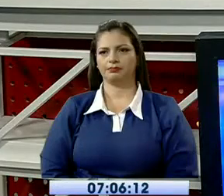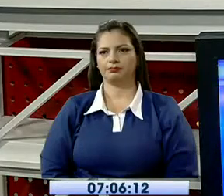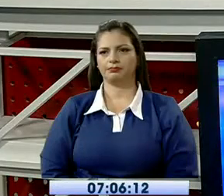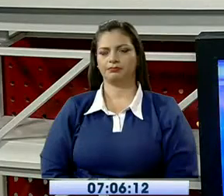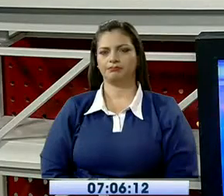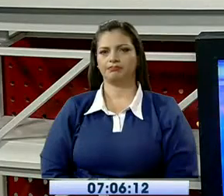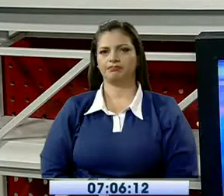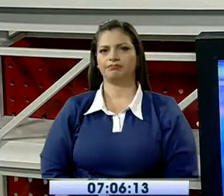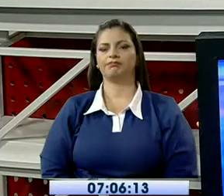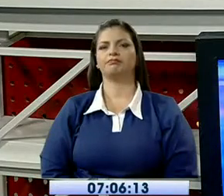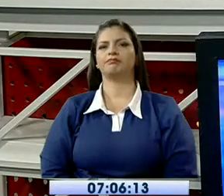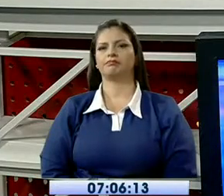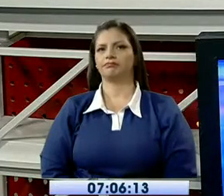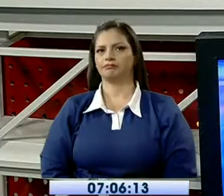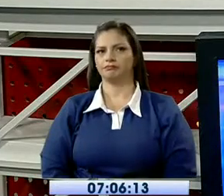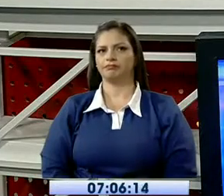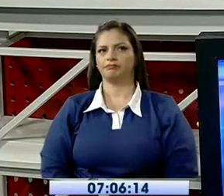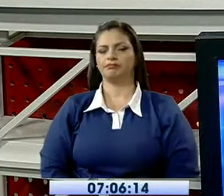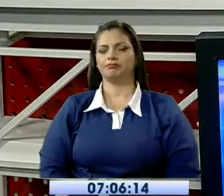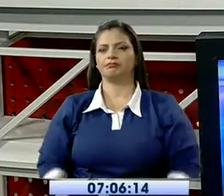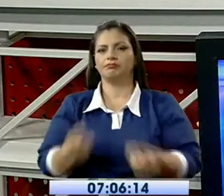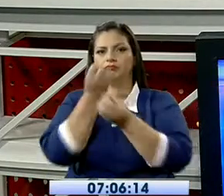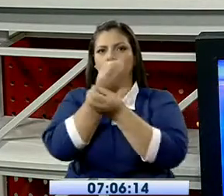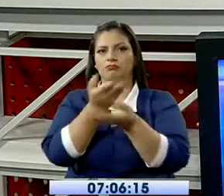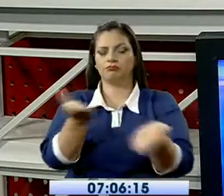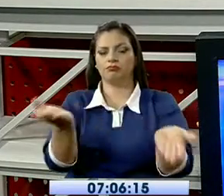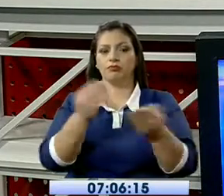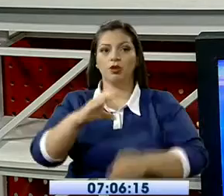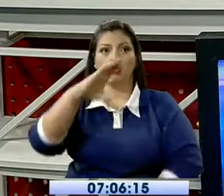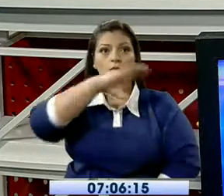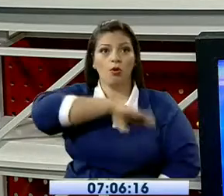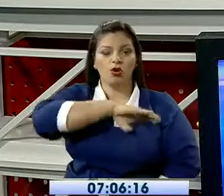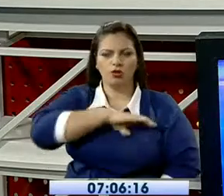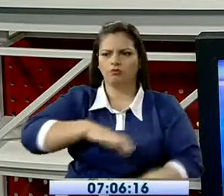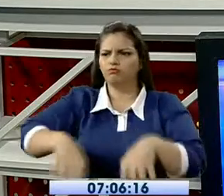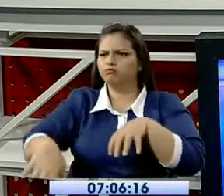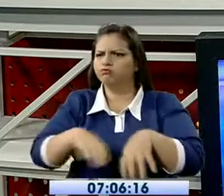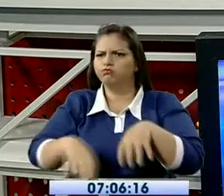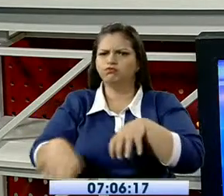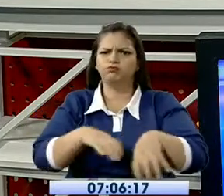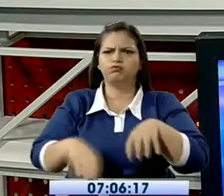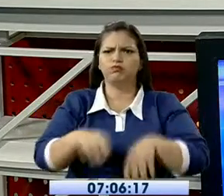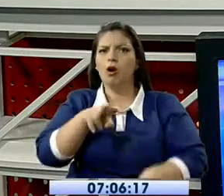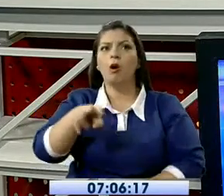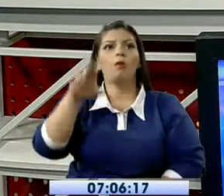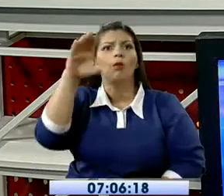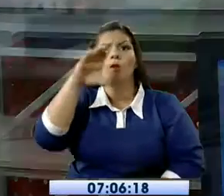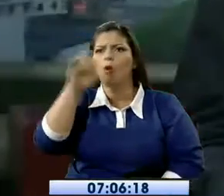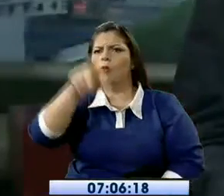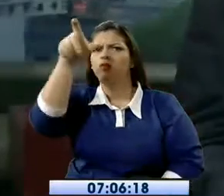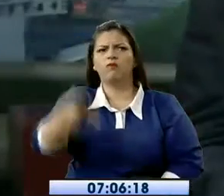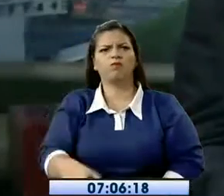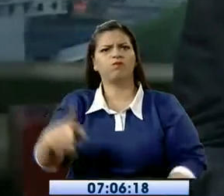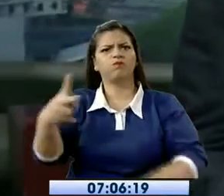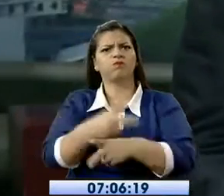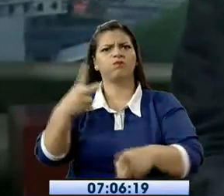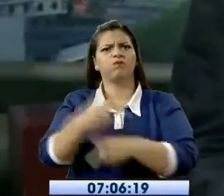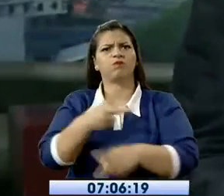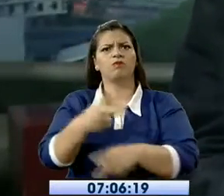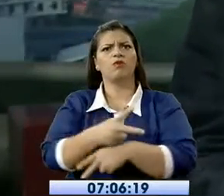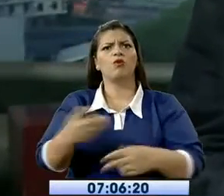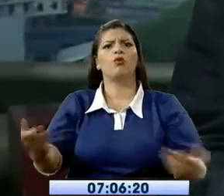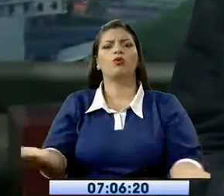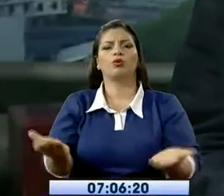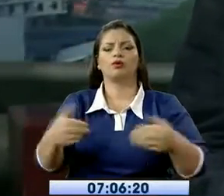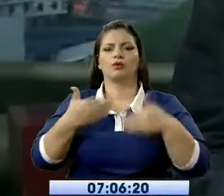bueno estamos de regreso para informarles que una persecución policial permitió la captura de un posible delincuente esto sucedió al sur de guayaquil